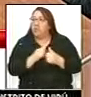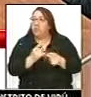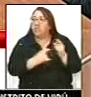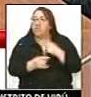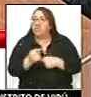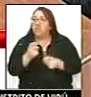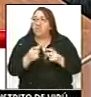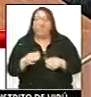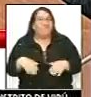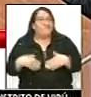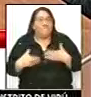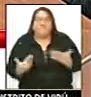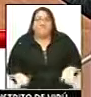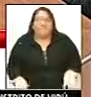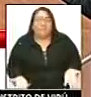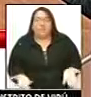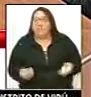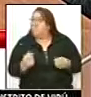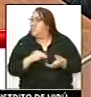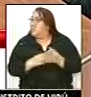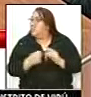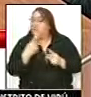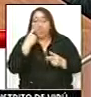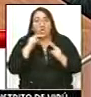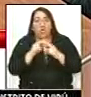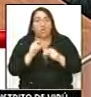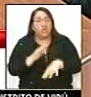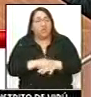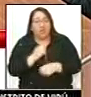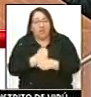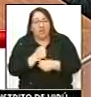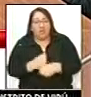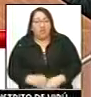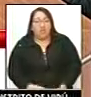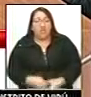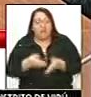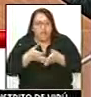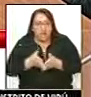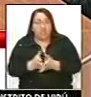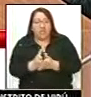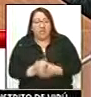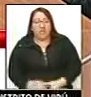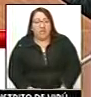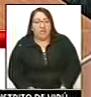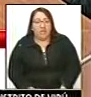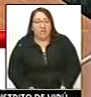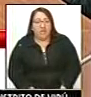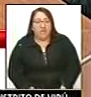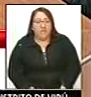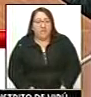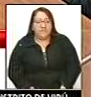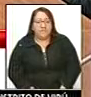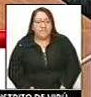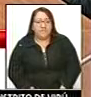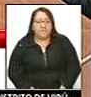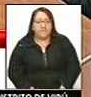como proveedores no van a desconocer en todo caso la línea que deben seguir justamente para el cumplimiento de estas normas